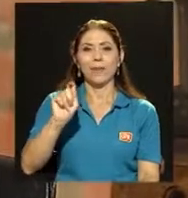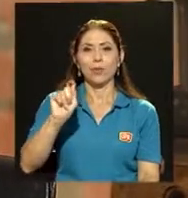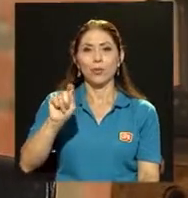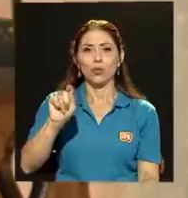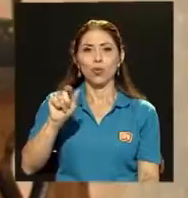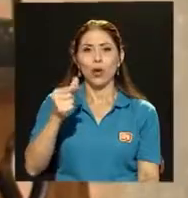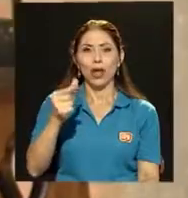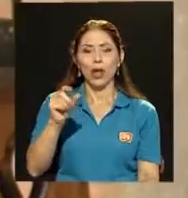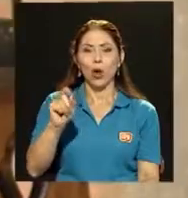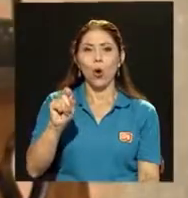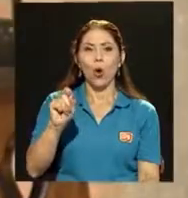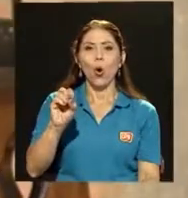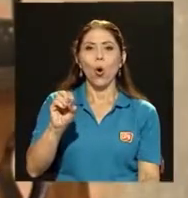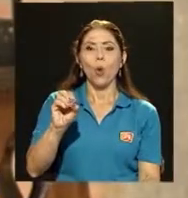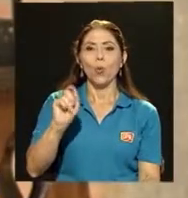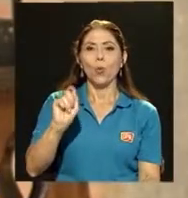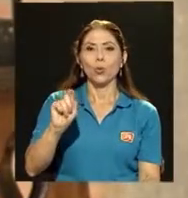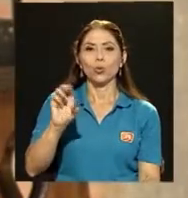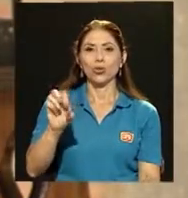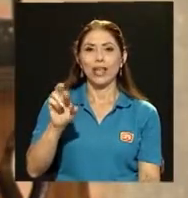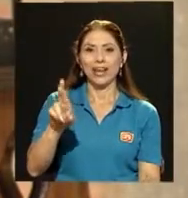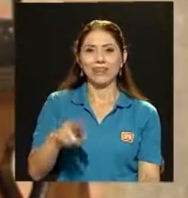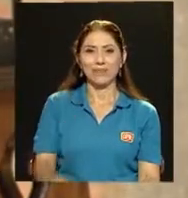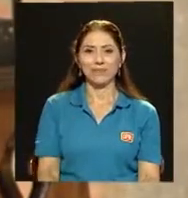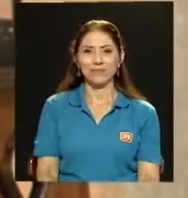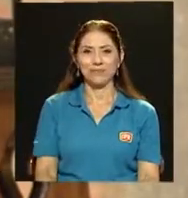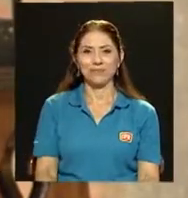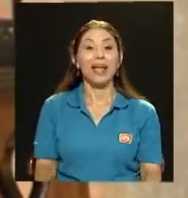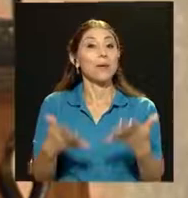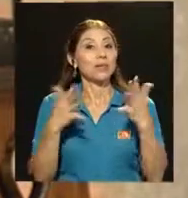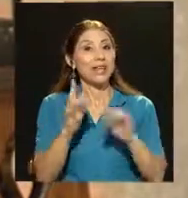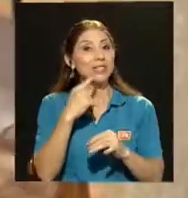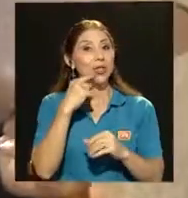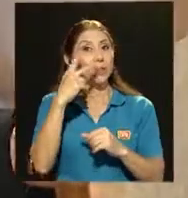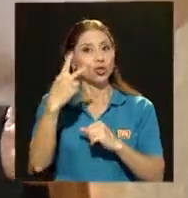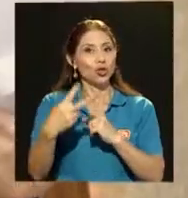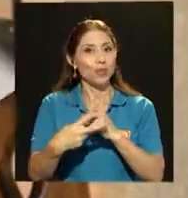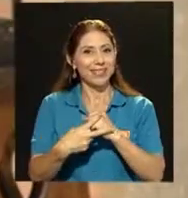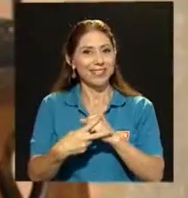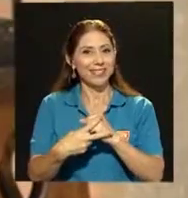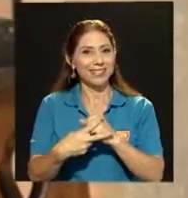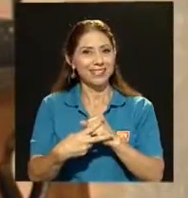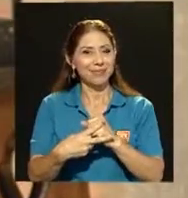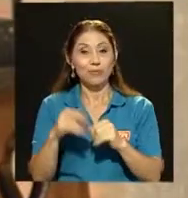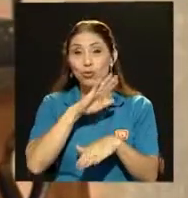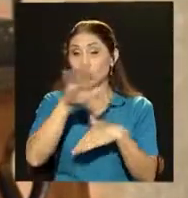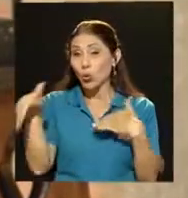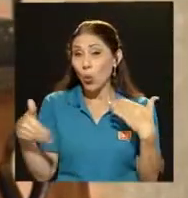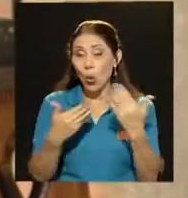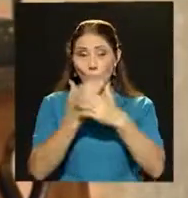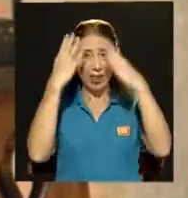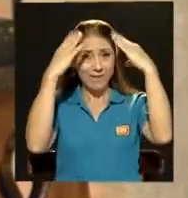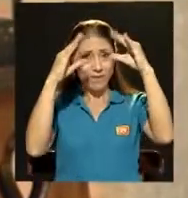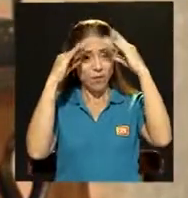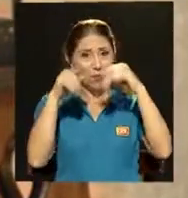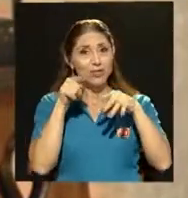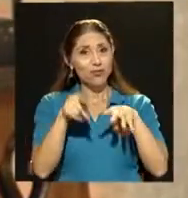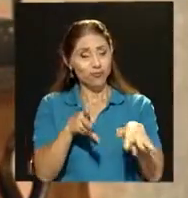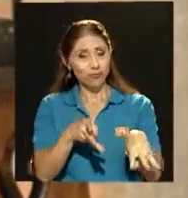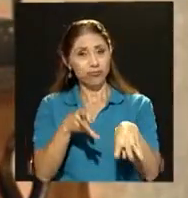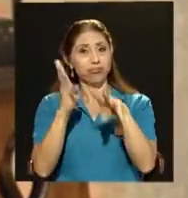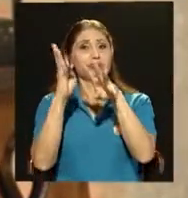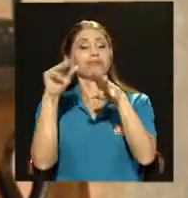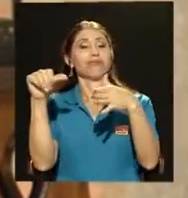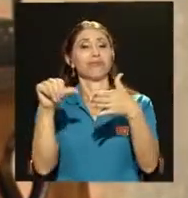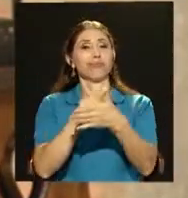www.cgr.go.cr. Bueno, ya se los dijimos dos veces, esperamos que porque todo está ahí y además todo lo que